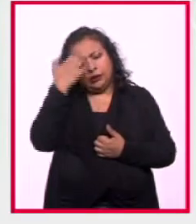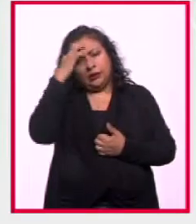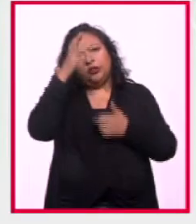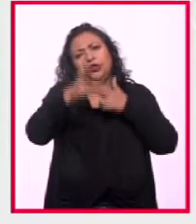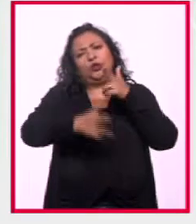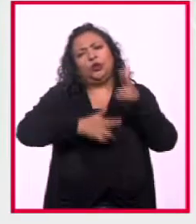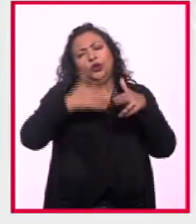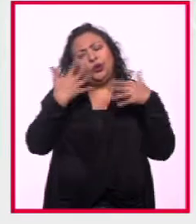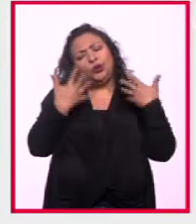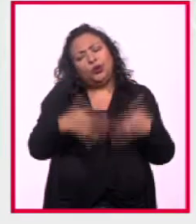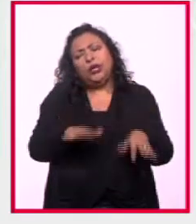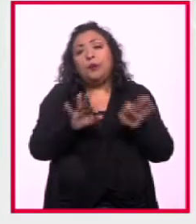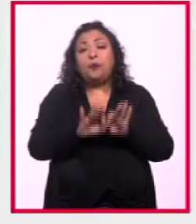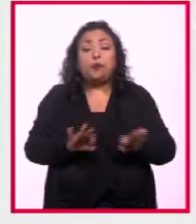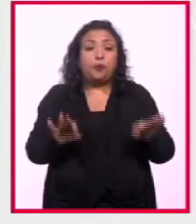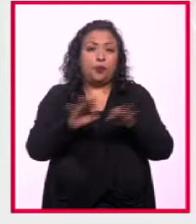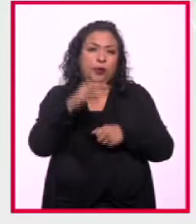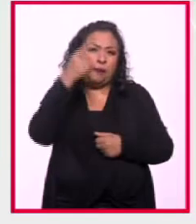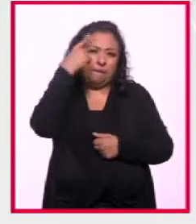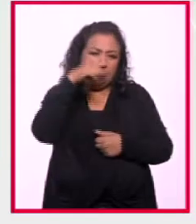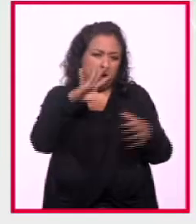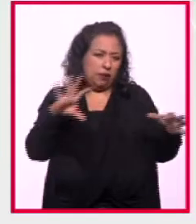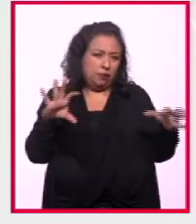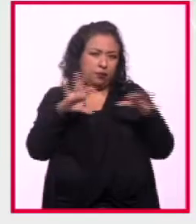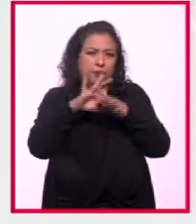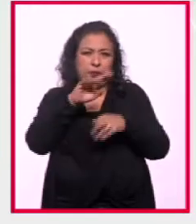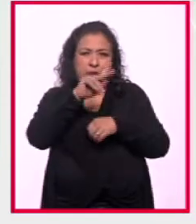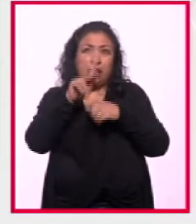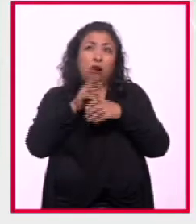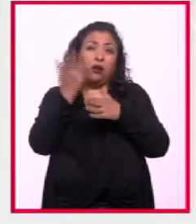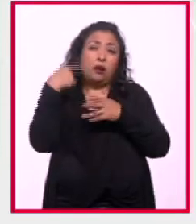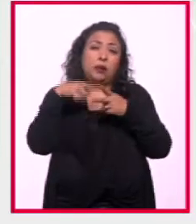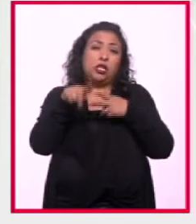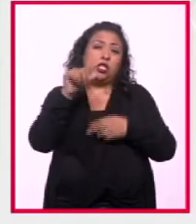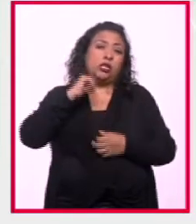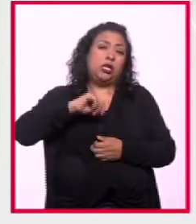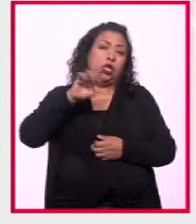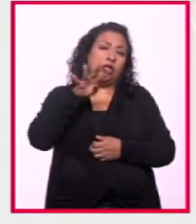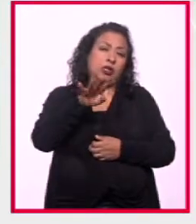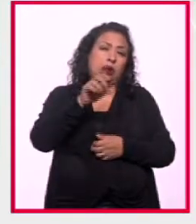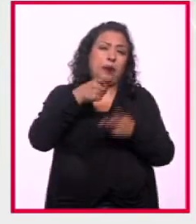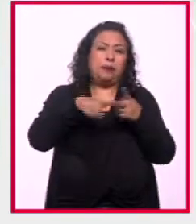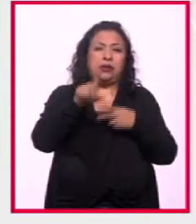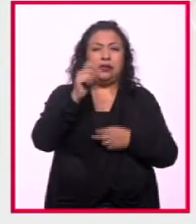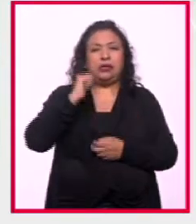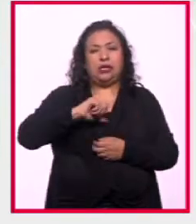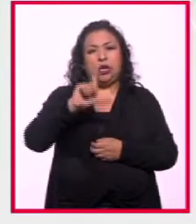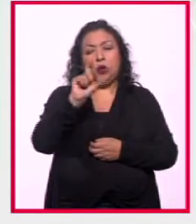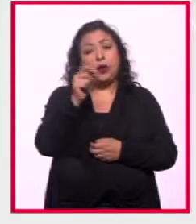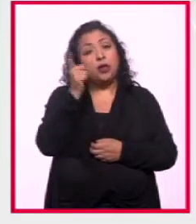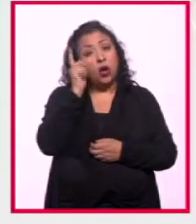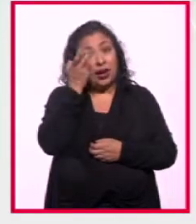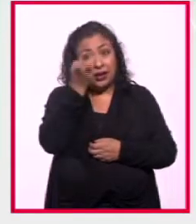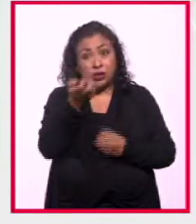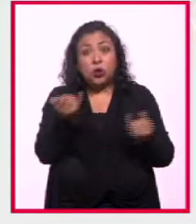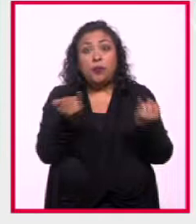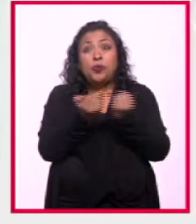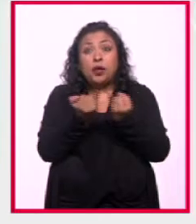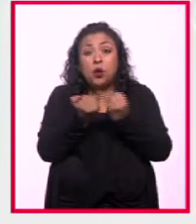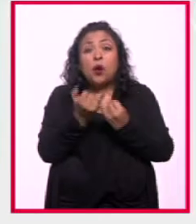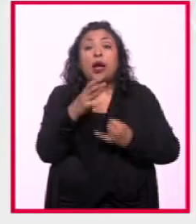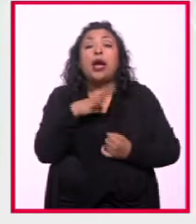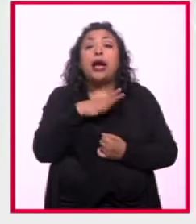ferrocarril lo importante que ha sido para unir a este país desde el siglo 19 principios del siglo 20 ojalá que esto también signifique que haya